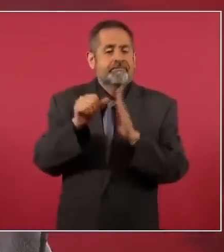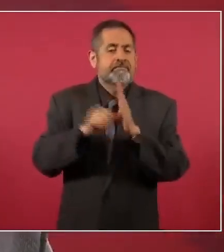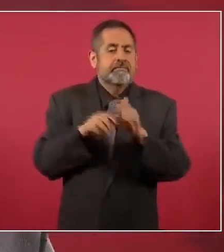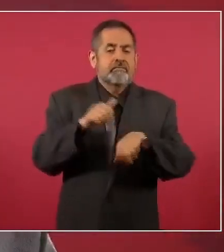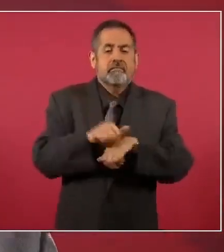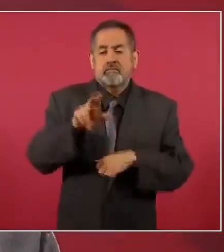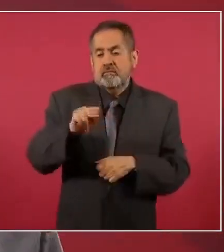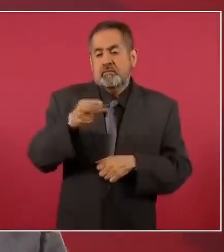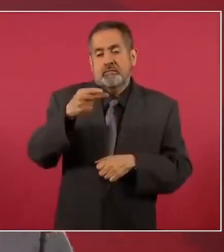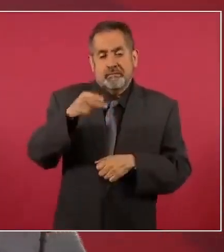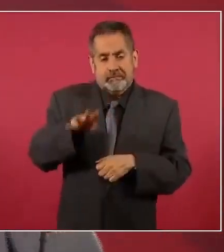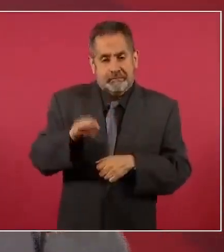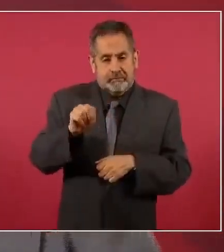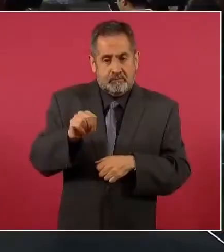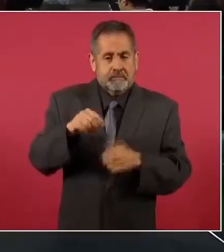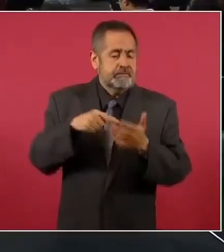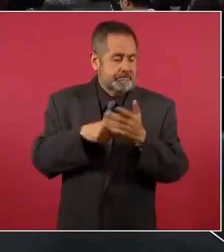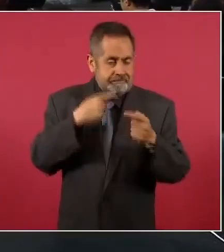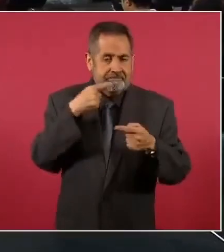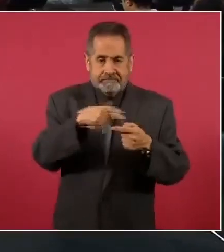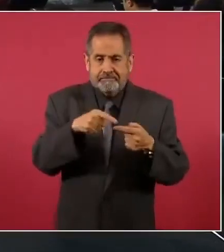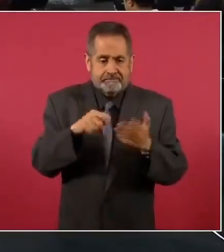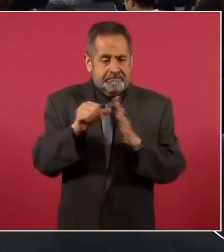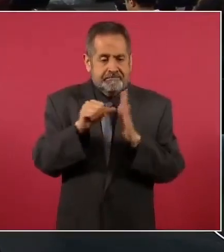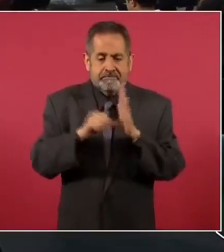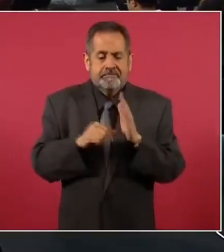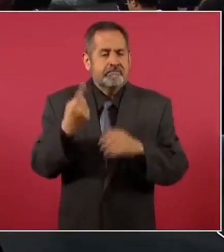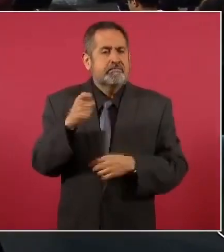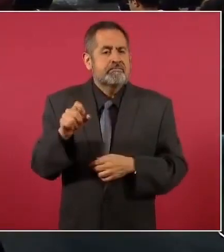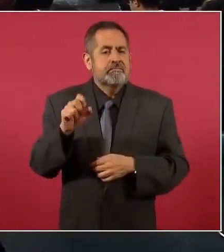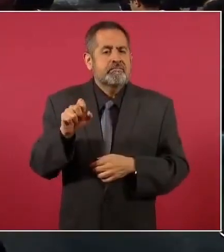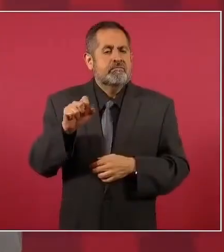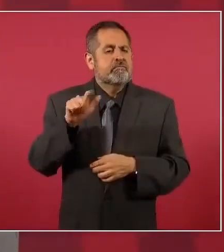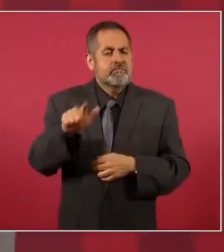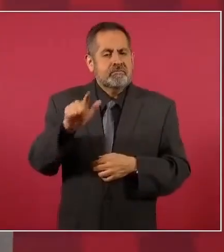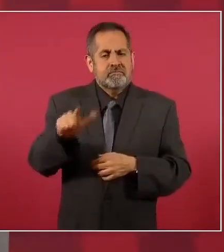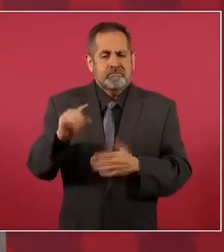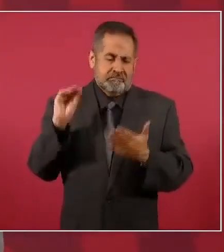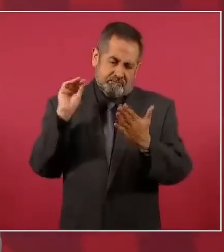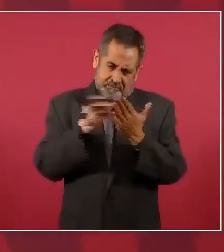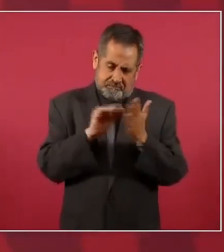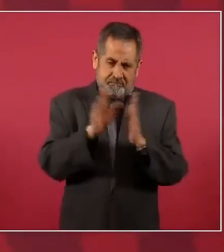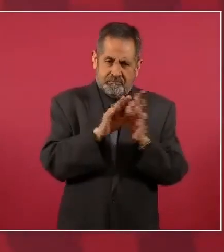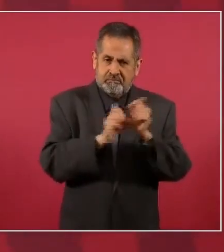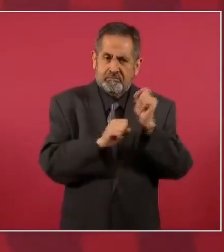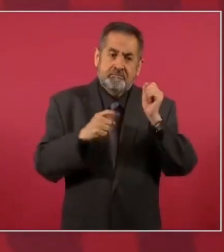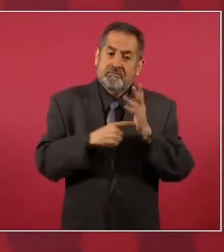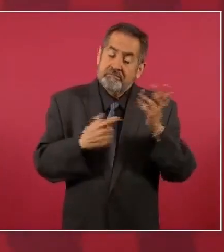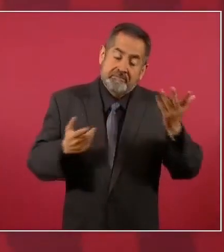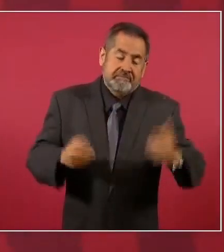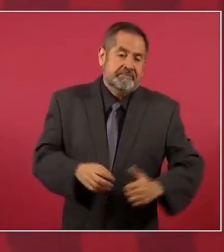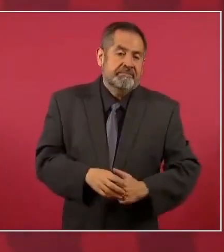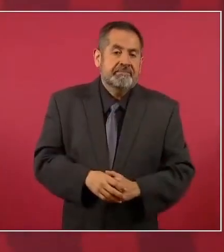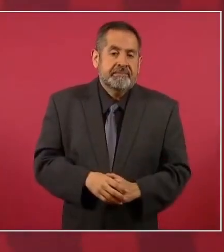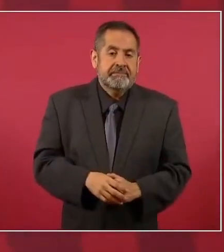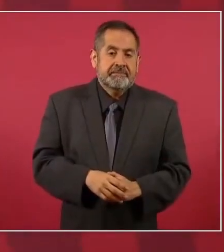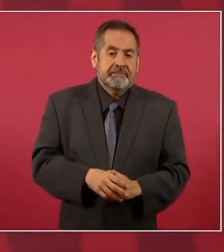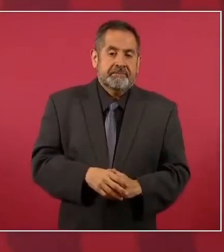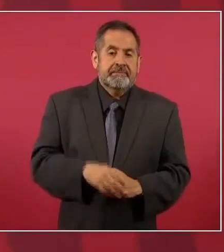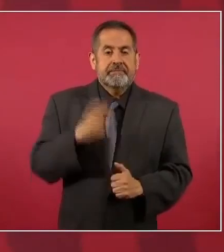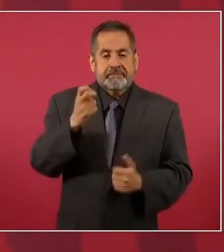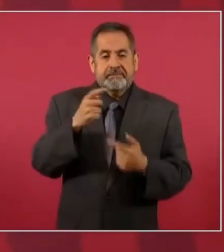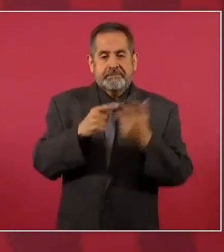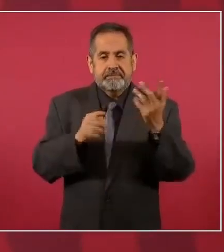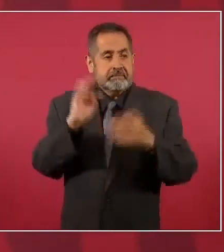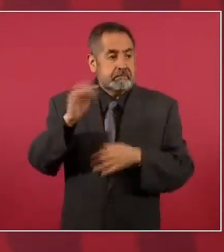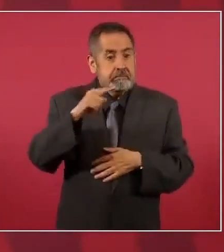lo establece, y lo establece el artículo 117 de la Constitución. Todo esto